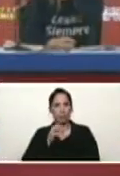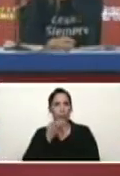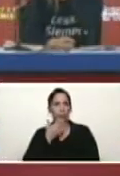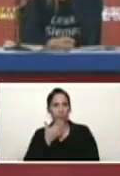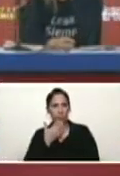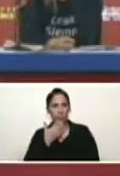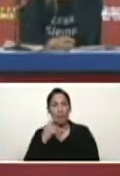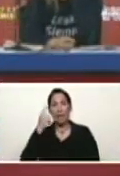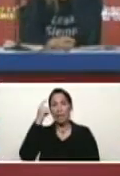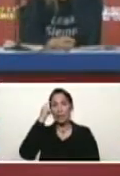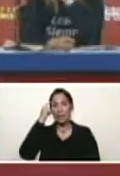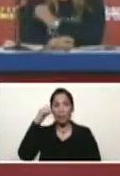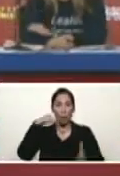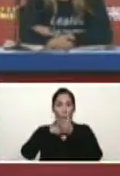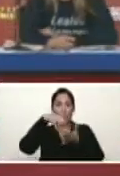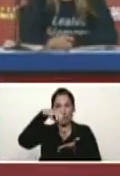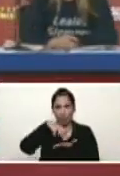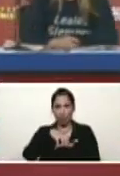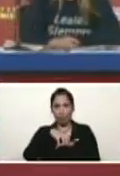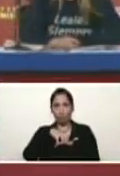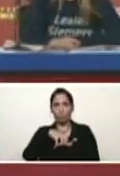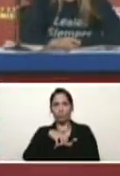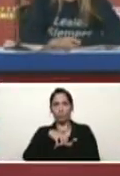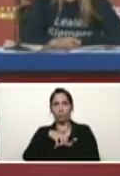El día del golpe de Estado.